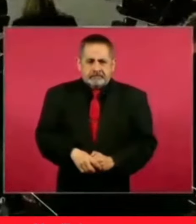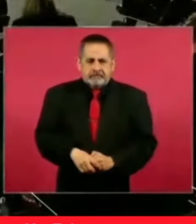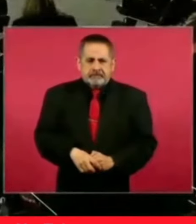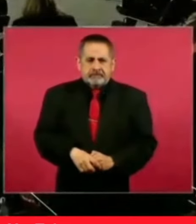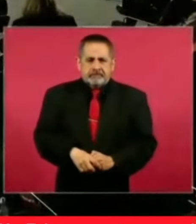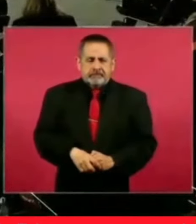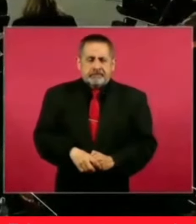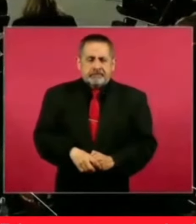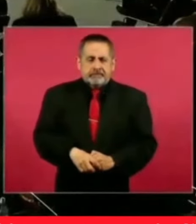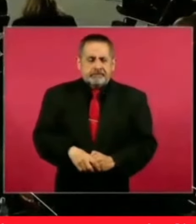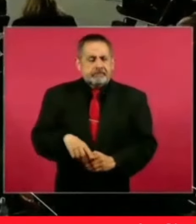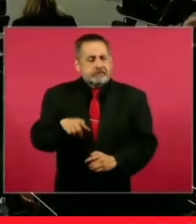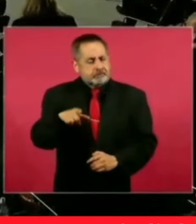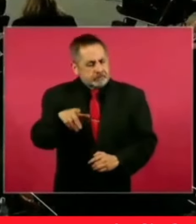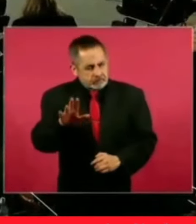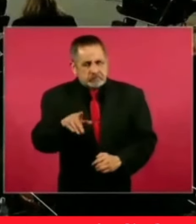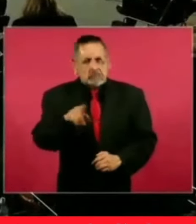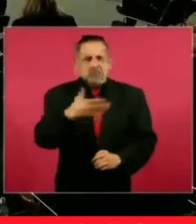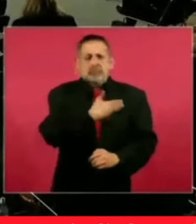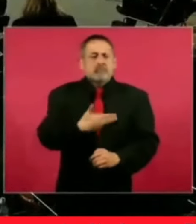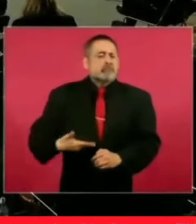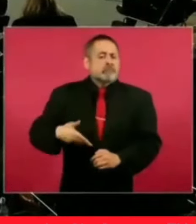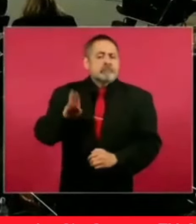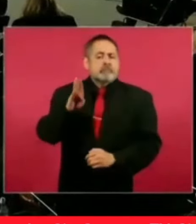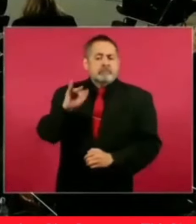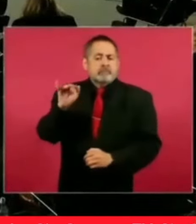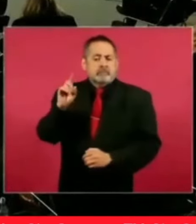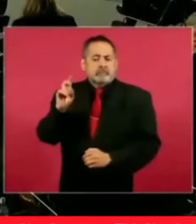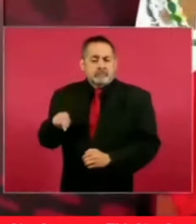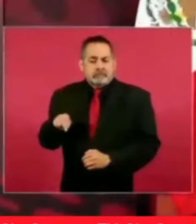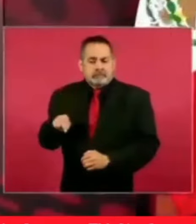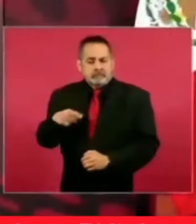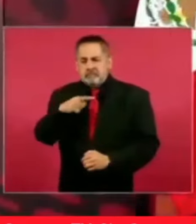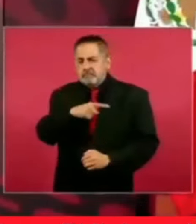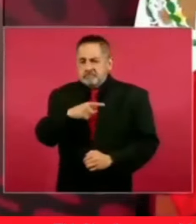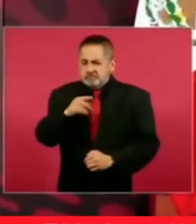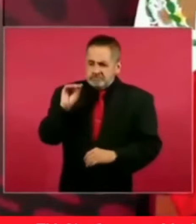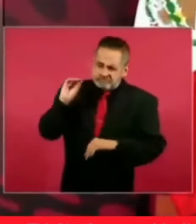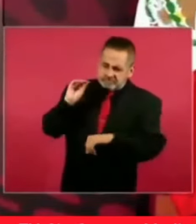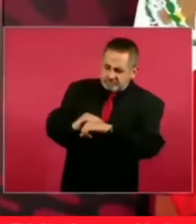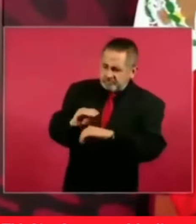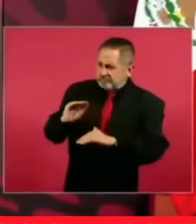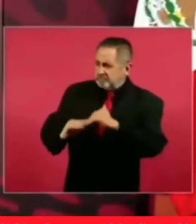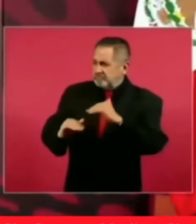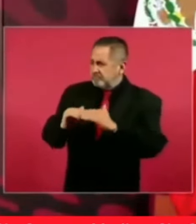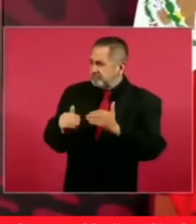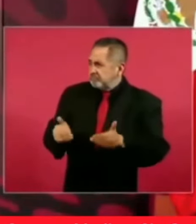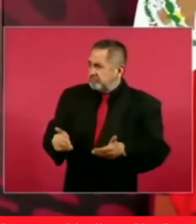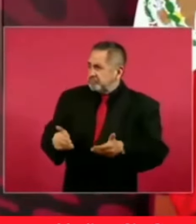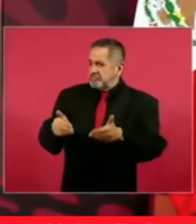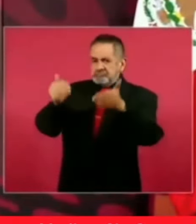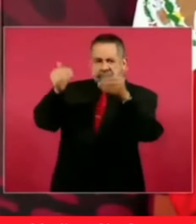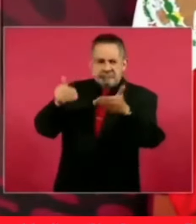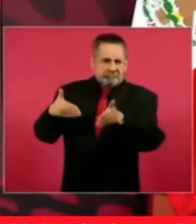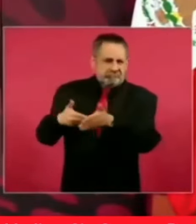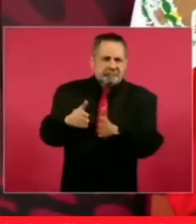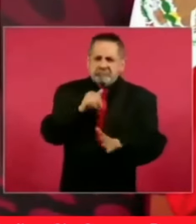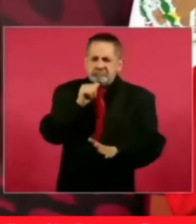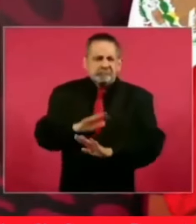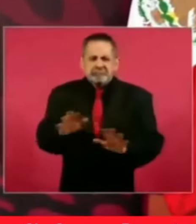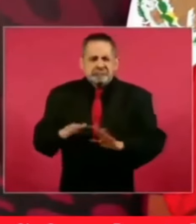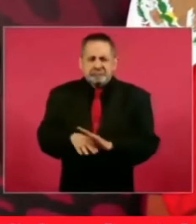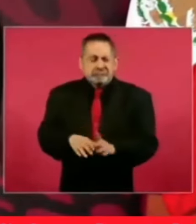Bueno, y el presidente Biden no ha hecho muro, además es el primero